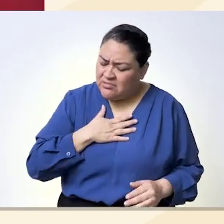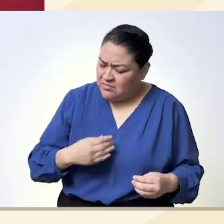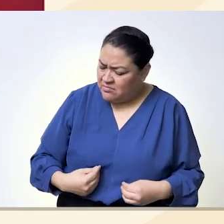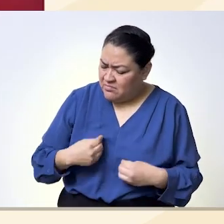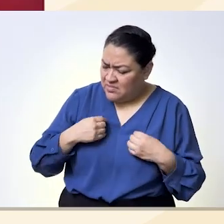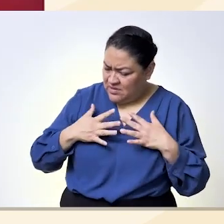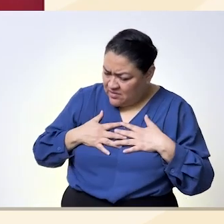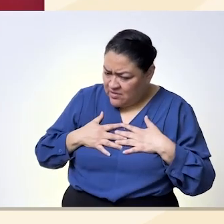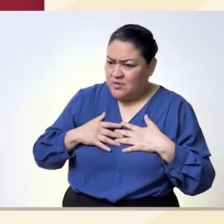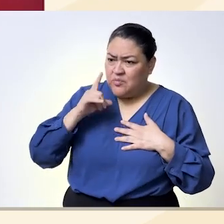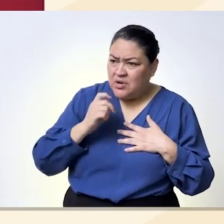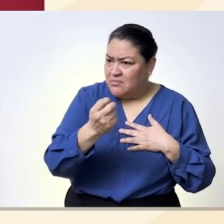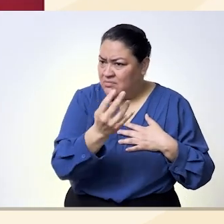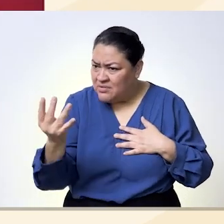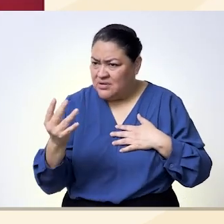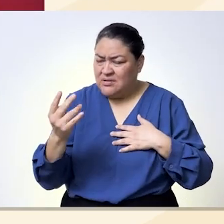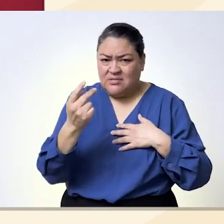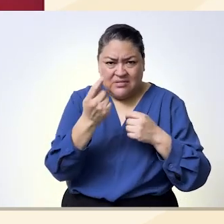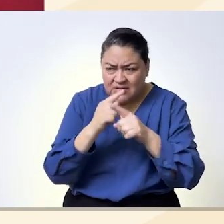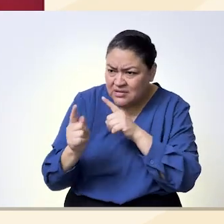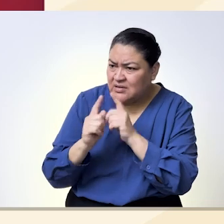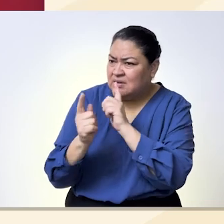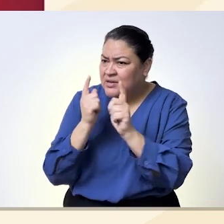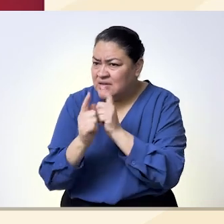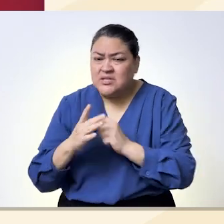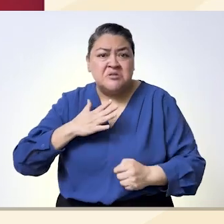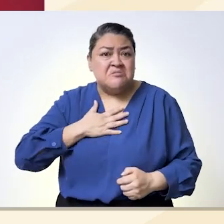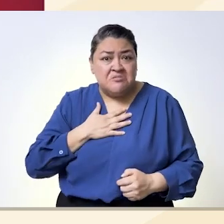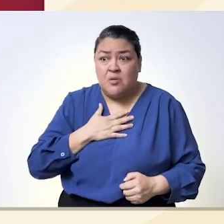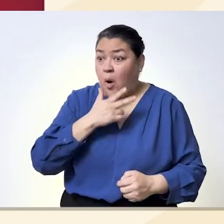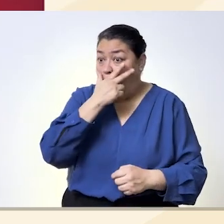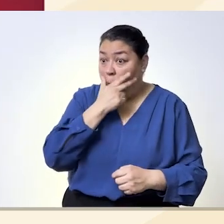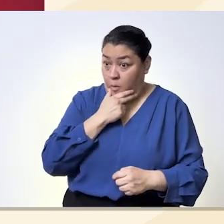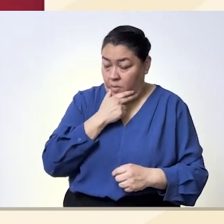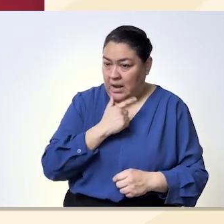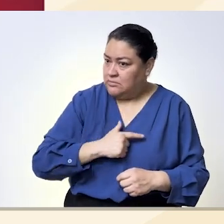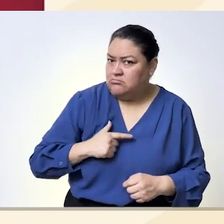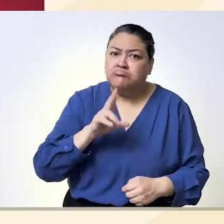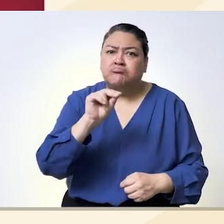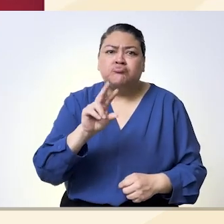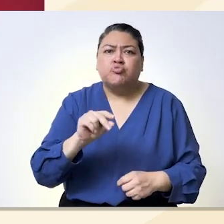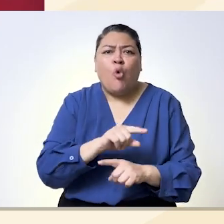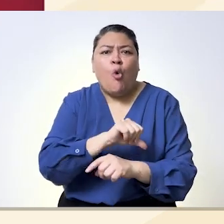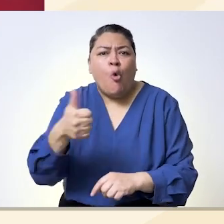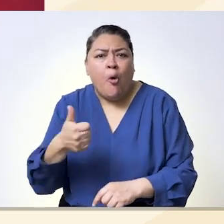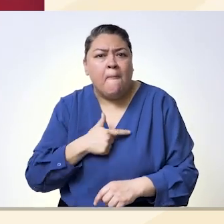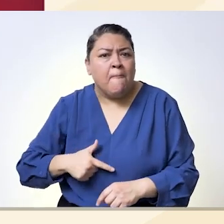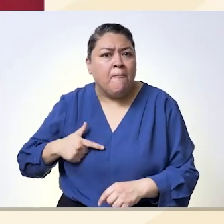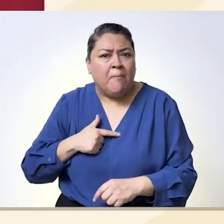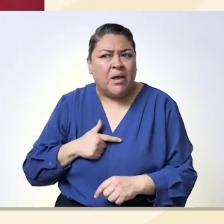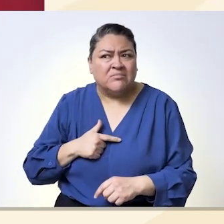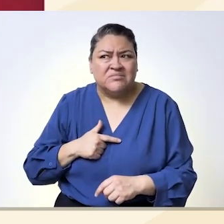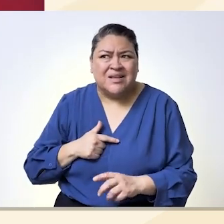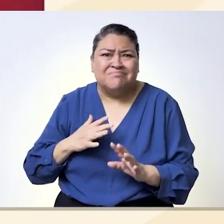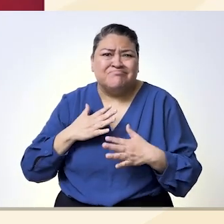cómo iba a tener mi vida, cómo me iba a relacionar con otras personas de forma no heterosexual y cómo iba a ser en mis propios términos y cómo no iba a caber